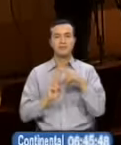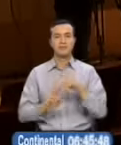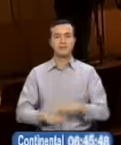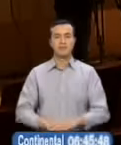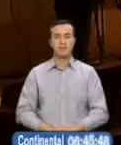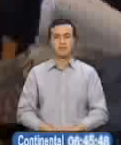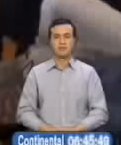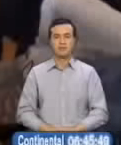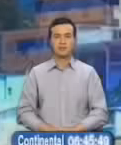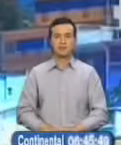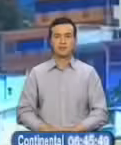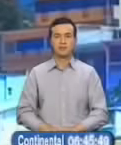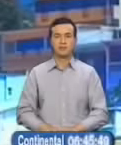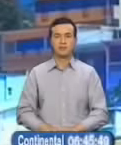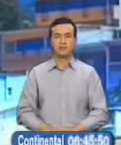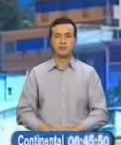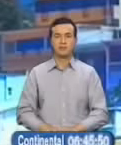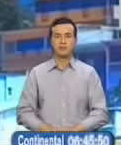Ecuador TV.